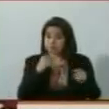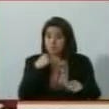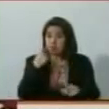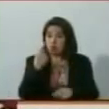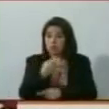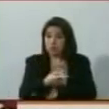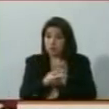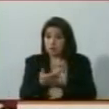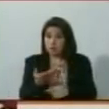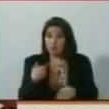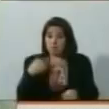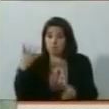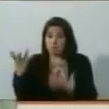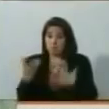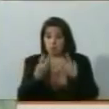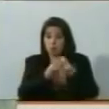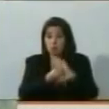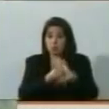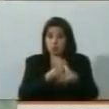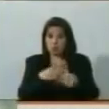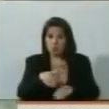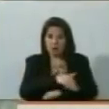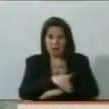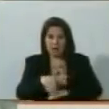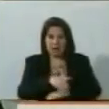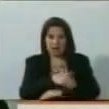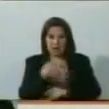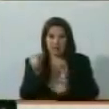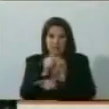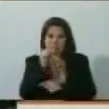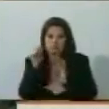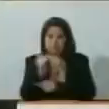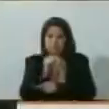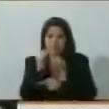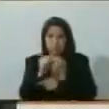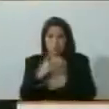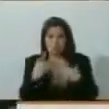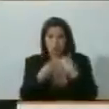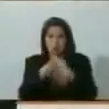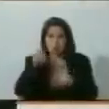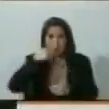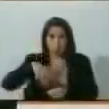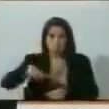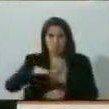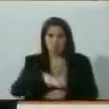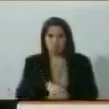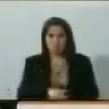la tarea, vámonos para la calle junto al pueblo a dar la batalla que haya que dar en la calle junto al pueblo.